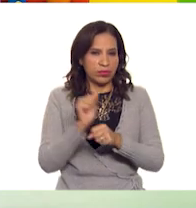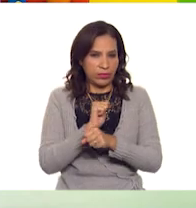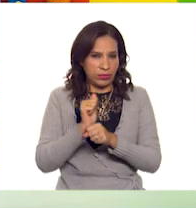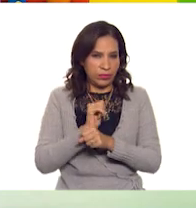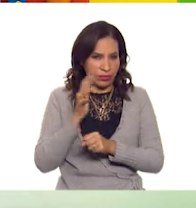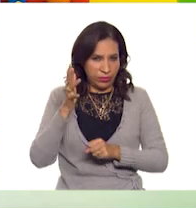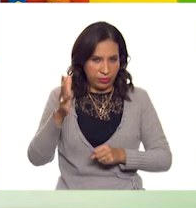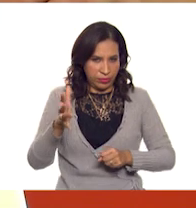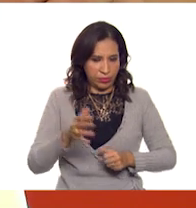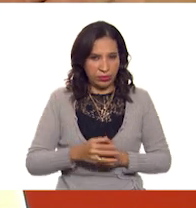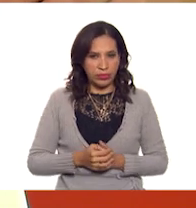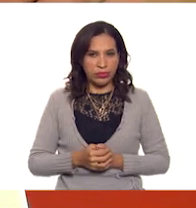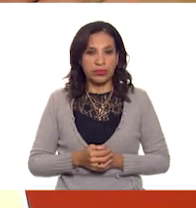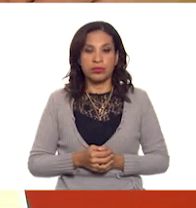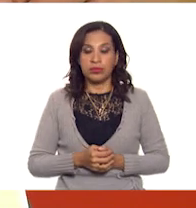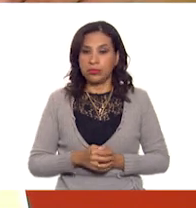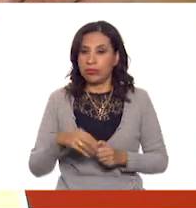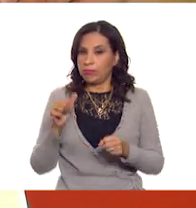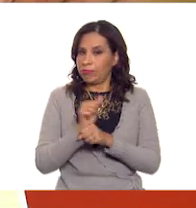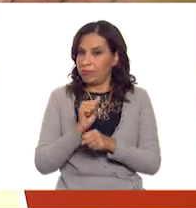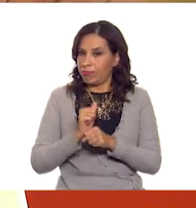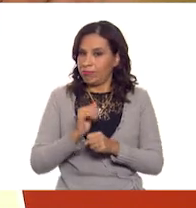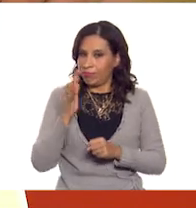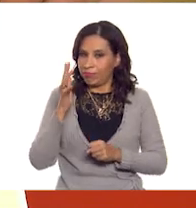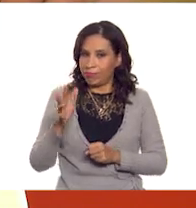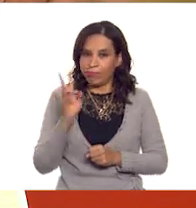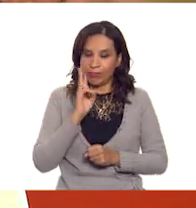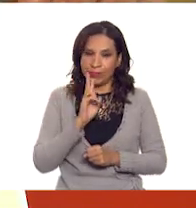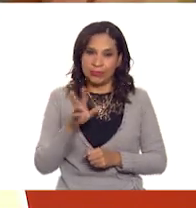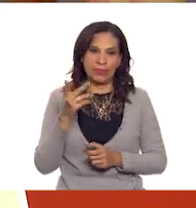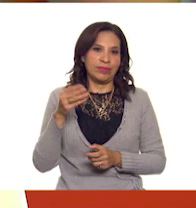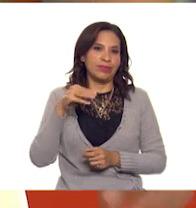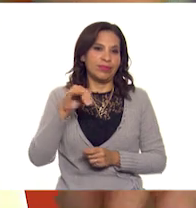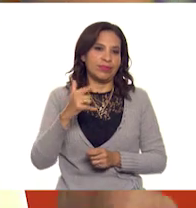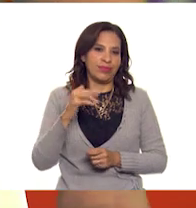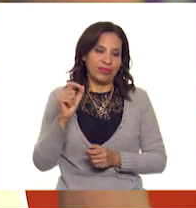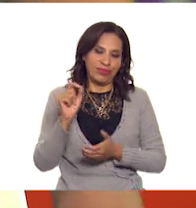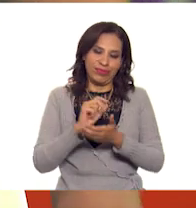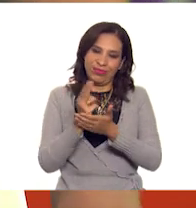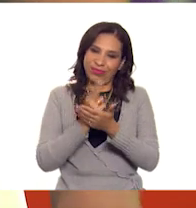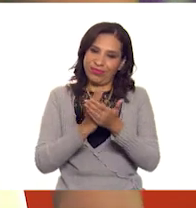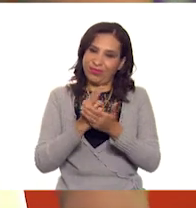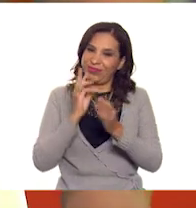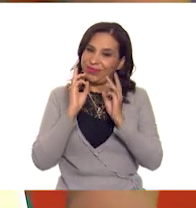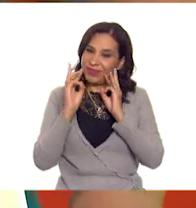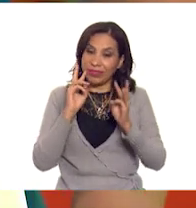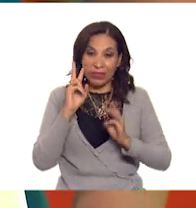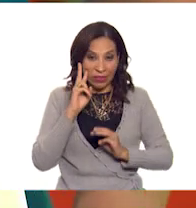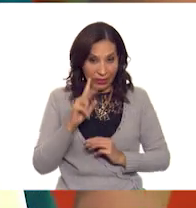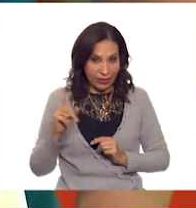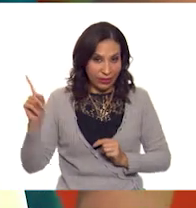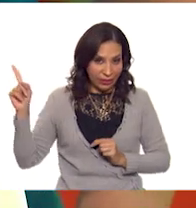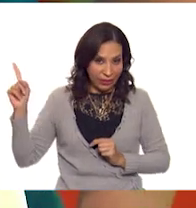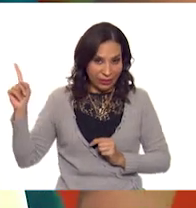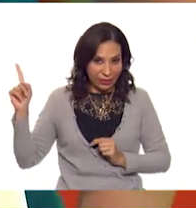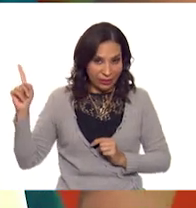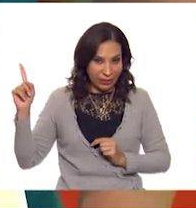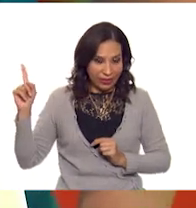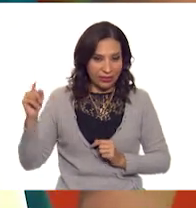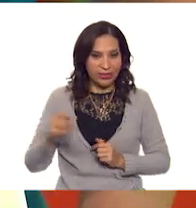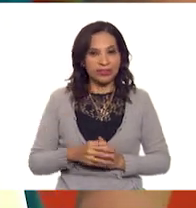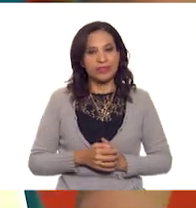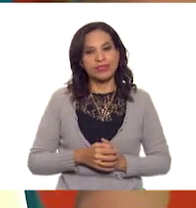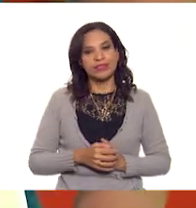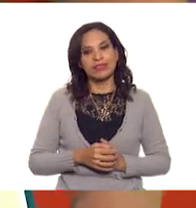futuro. ¡Oh, y el auto del futuro hecho por Miguel! ¡Guau! ¡Wow! Observen estos detalles.